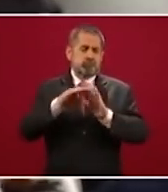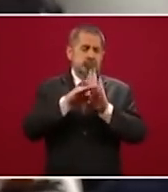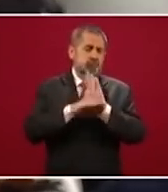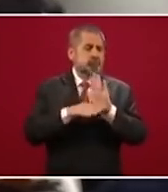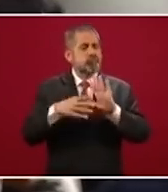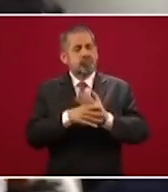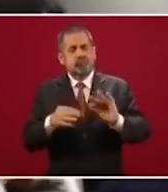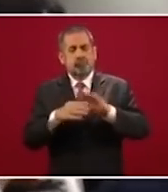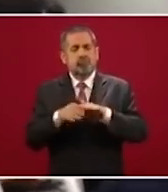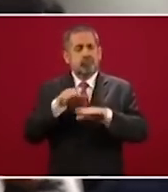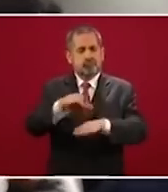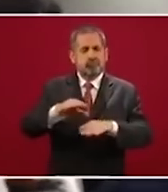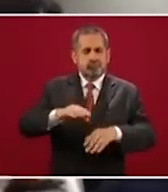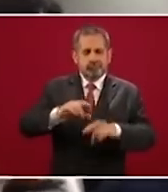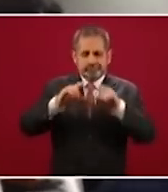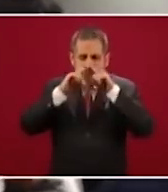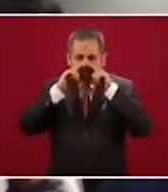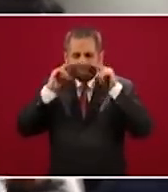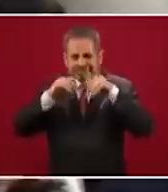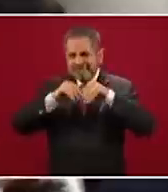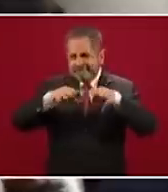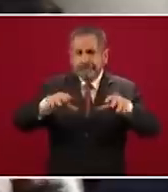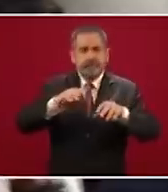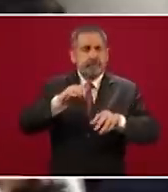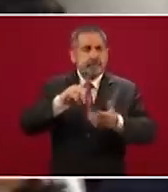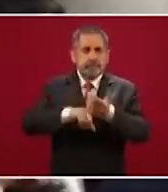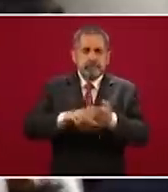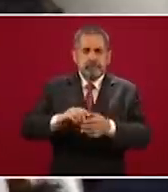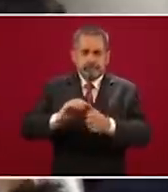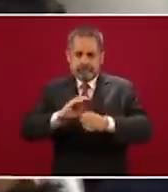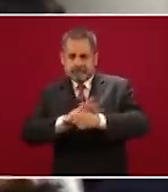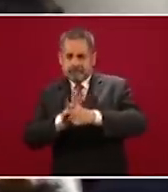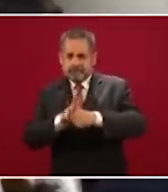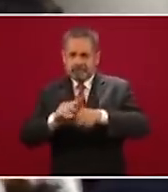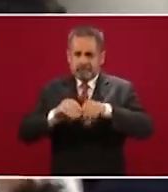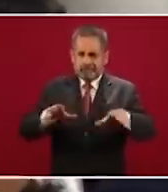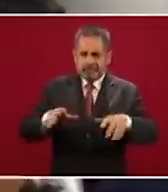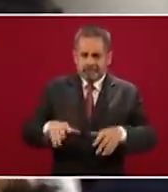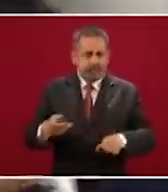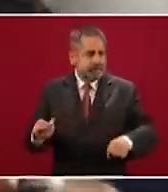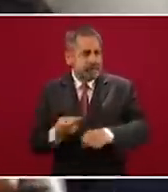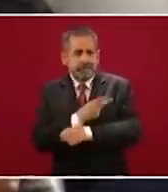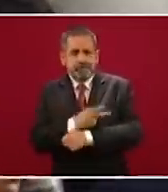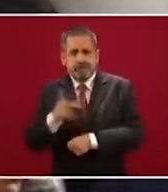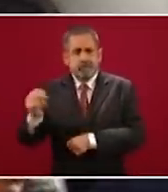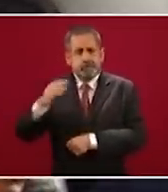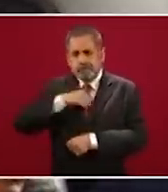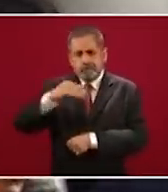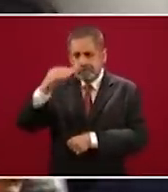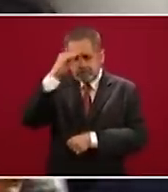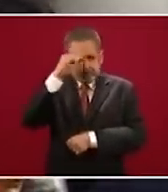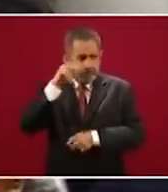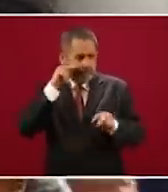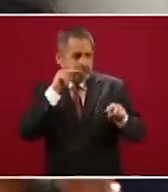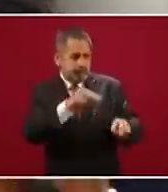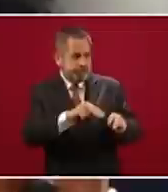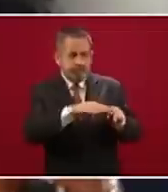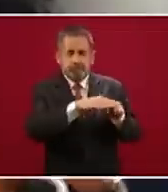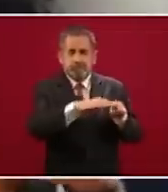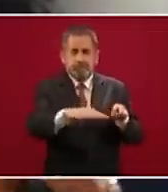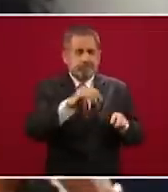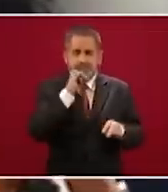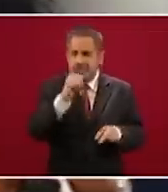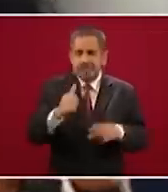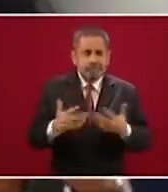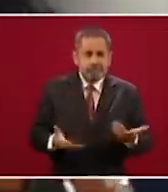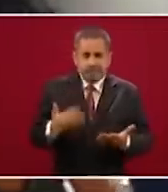a la epidemia, a la pandemia, está también un poco alejado de la observación que debe